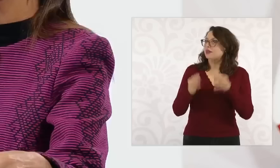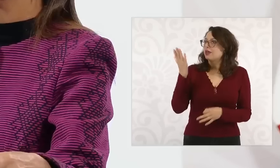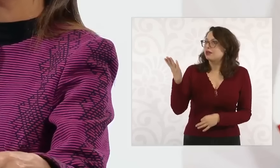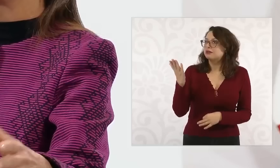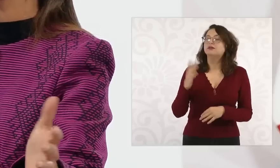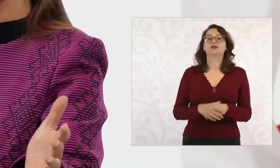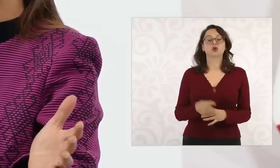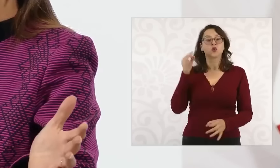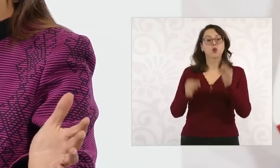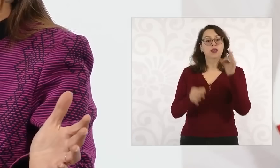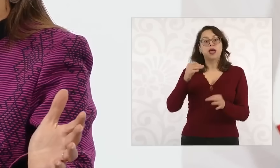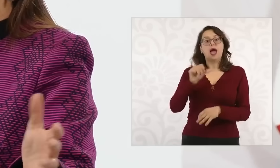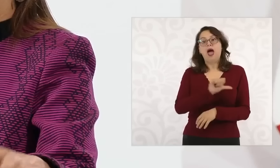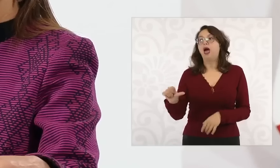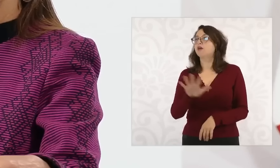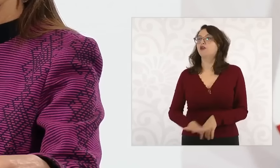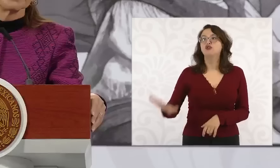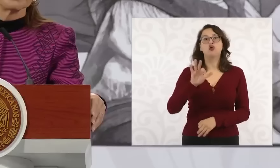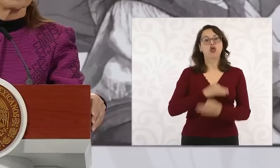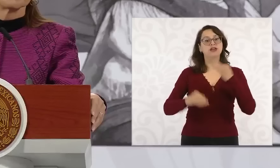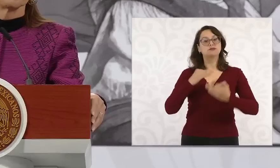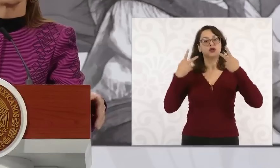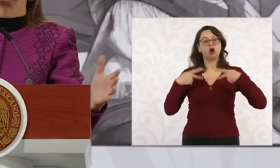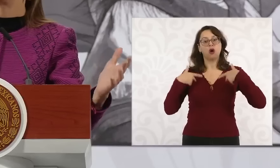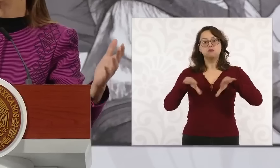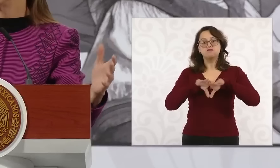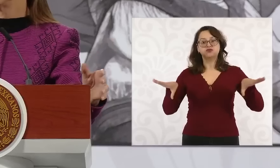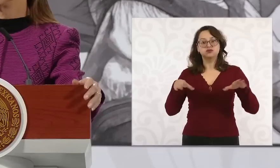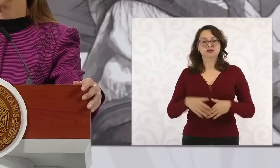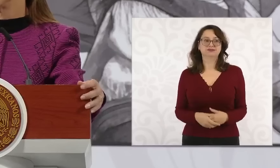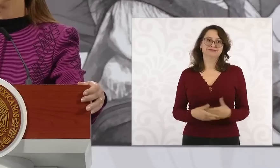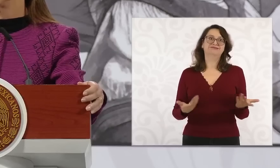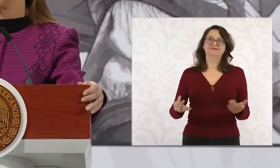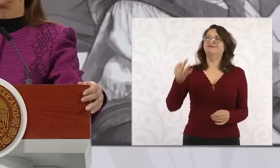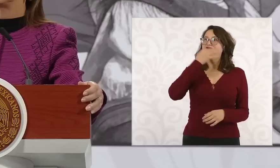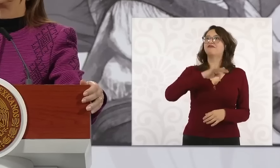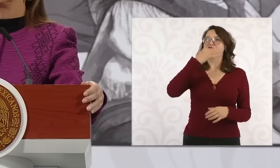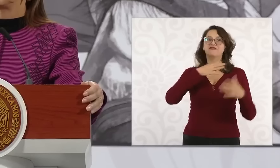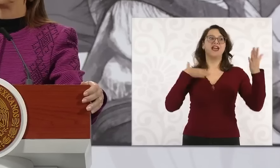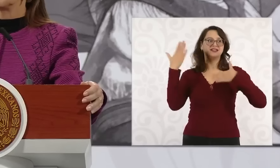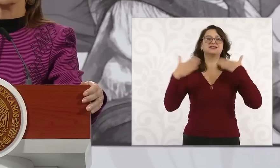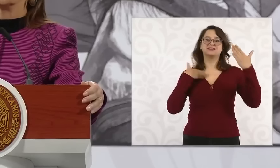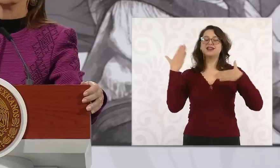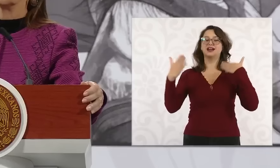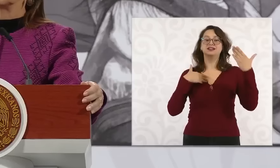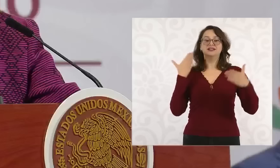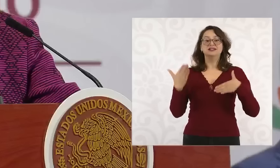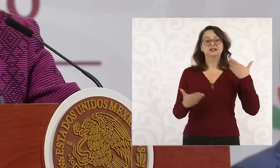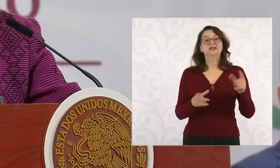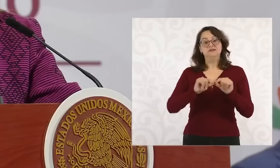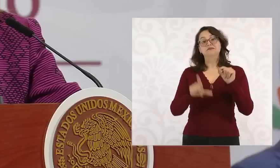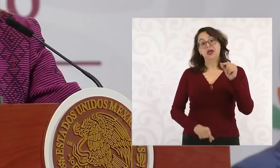es la corte de todas y de todos. Pues ¿cómo no? Entonces sí, un México distinto sí es un